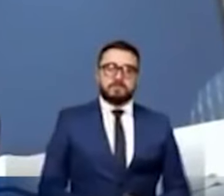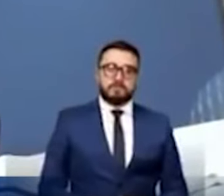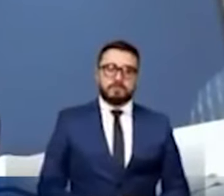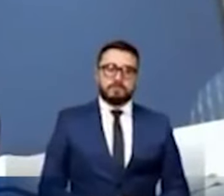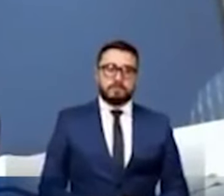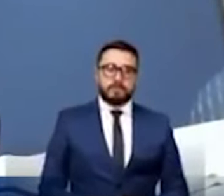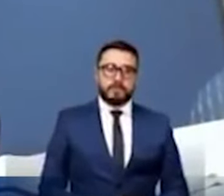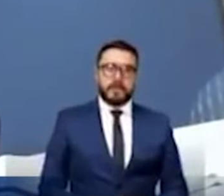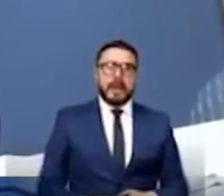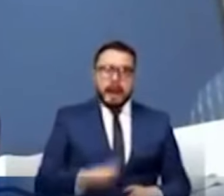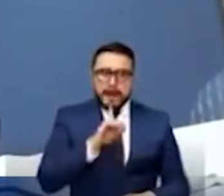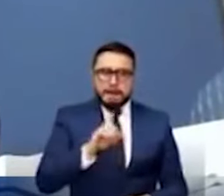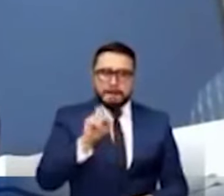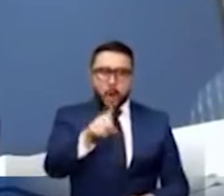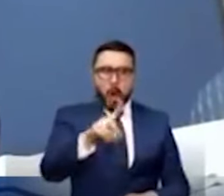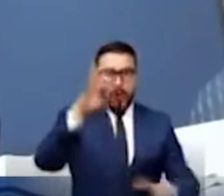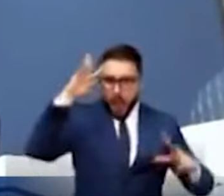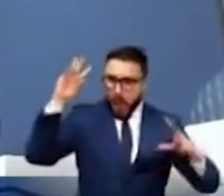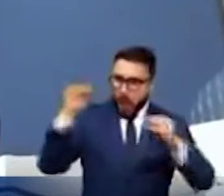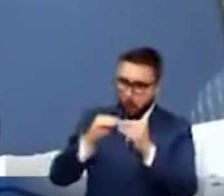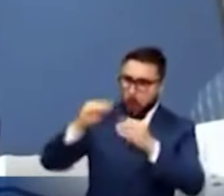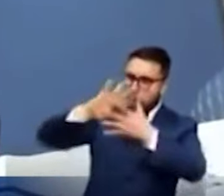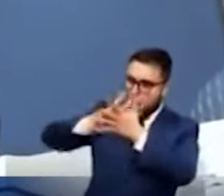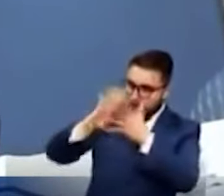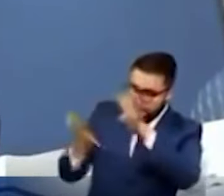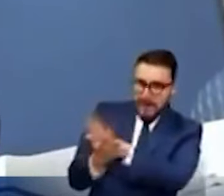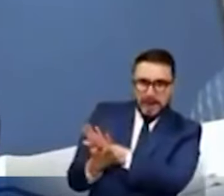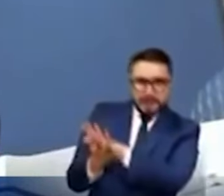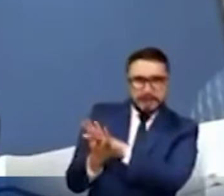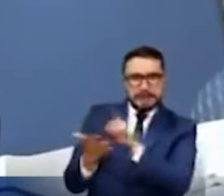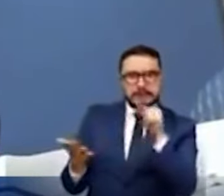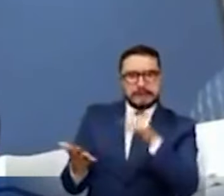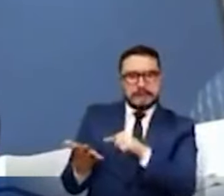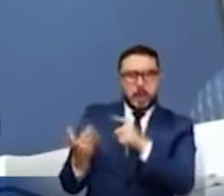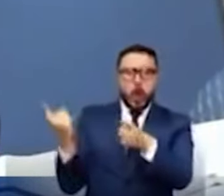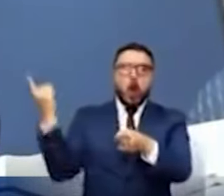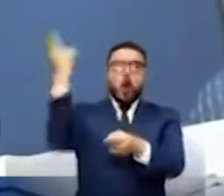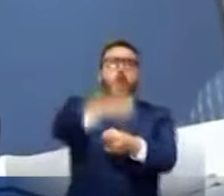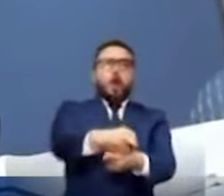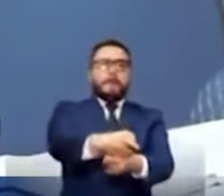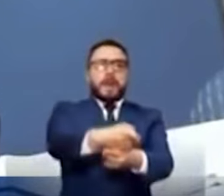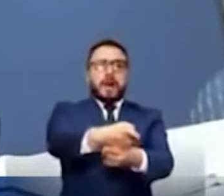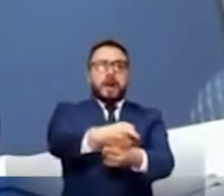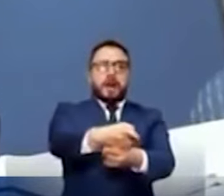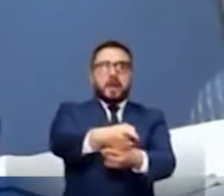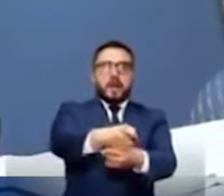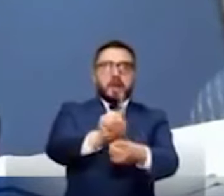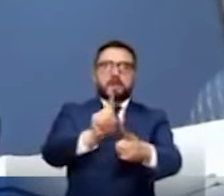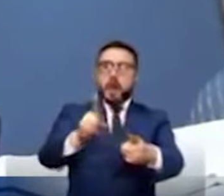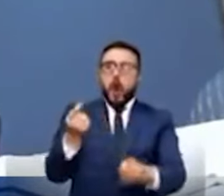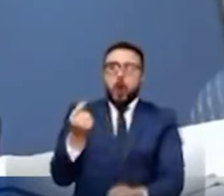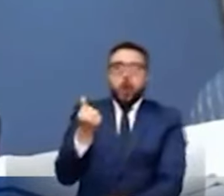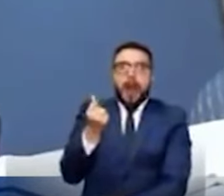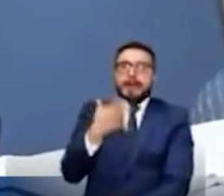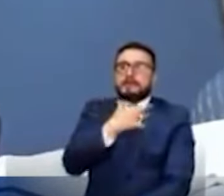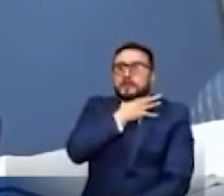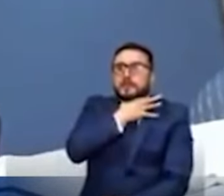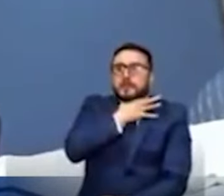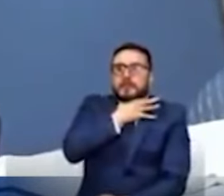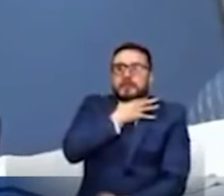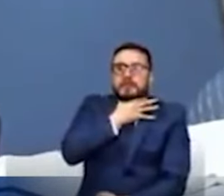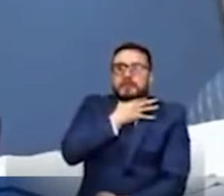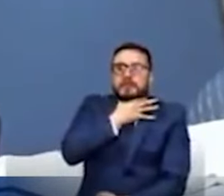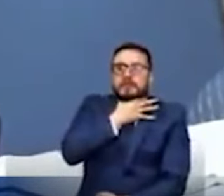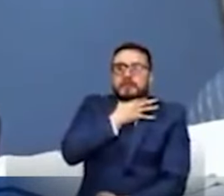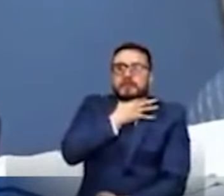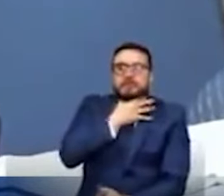¿Cómo se puede cumplir el acuerdo de paz si hay un ahorcamiento presupuestal del gobierno